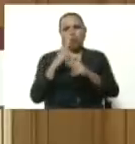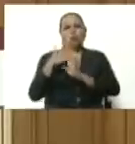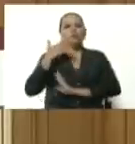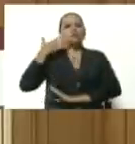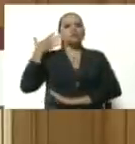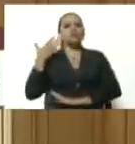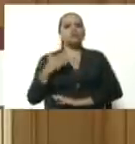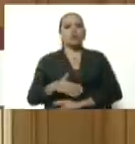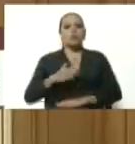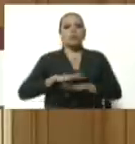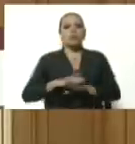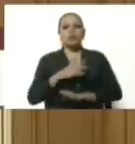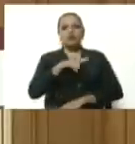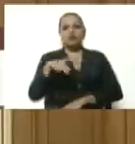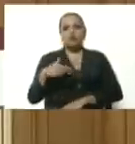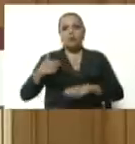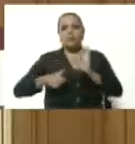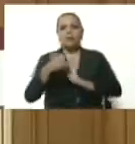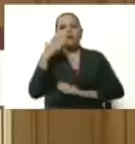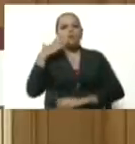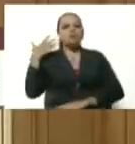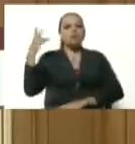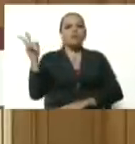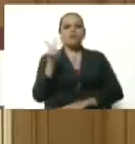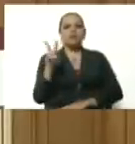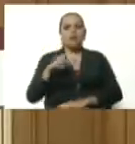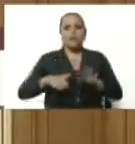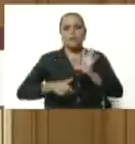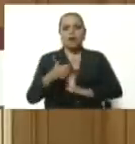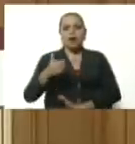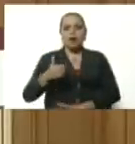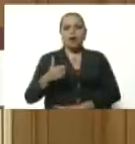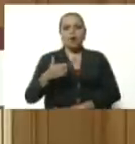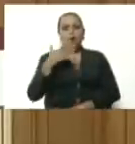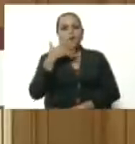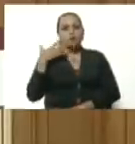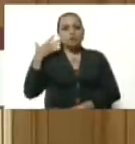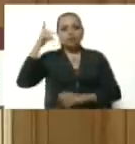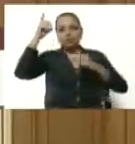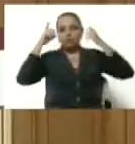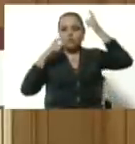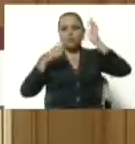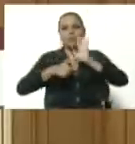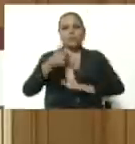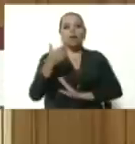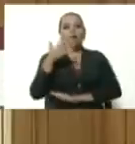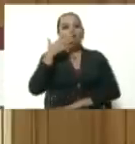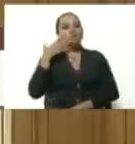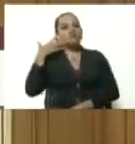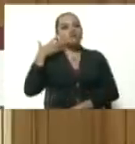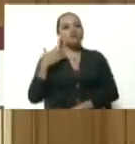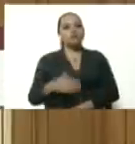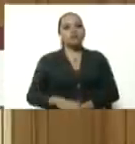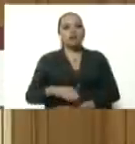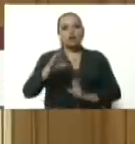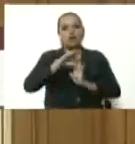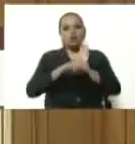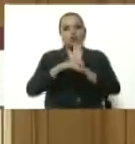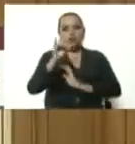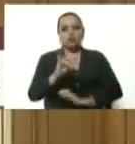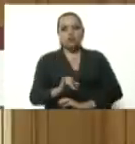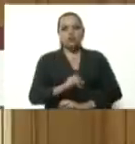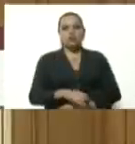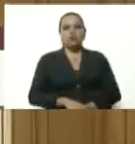somos más orgullosamente venezolanas, más orgullosamente chavistas, más orgullosamente constituyentistas y